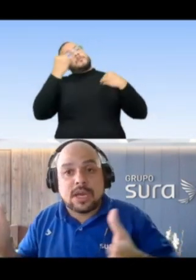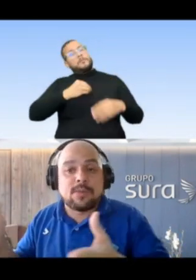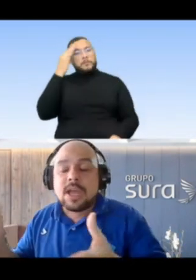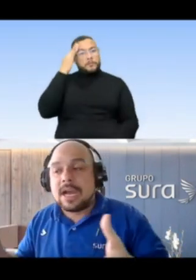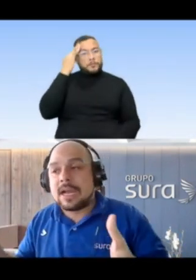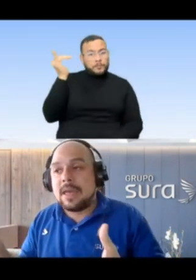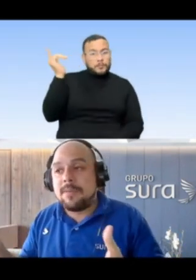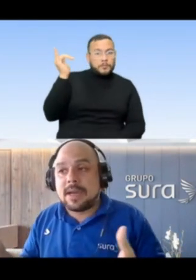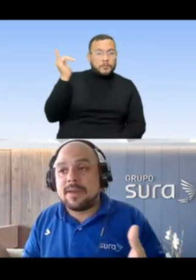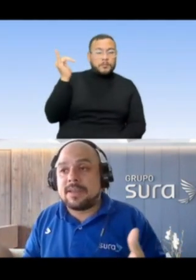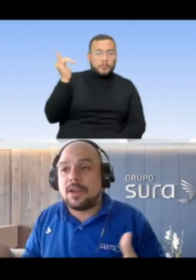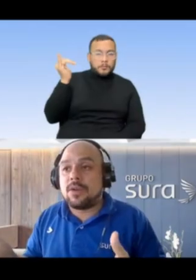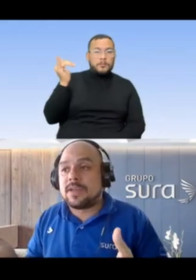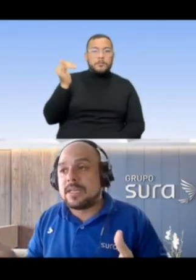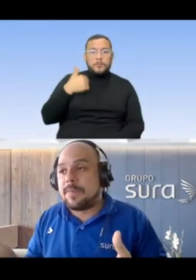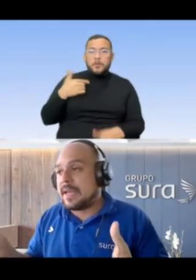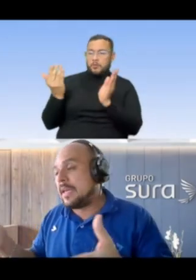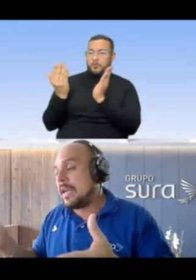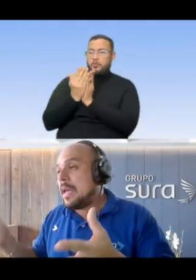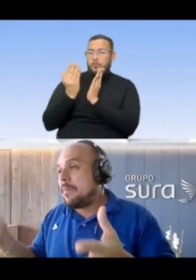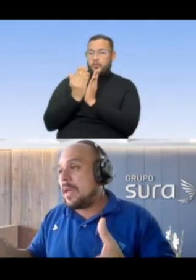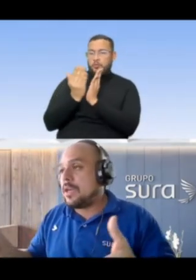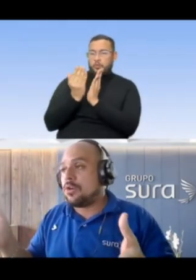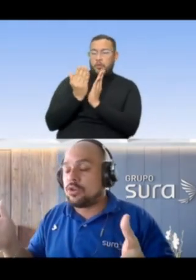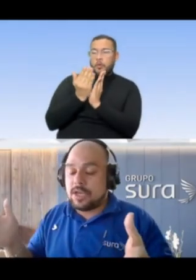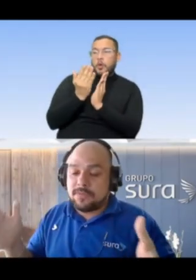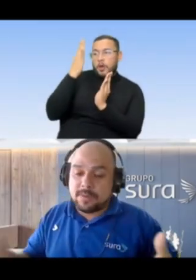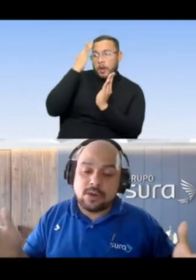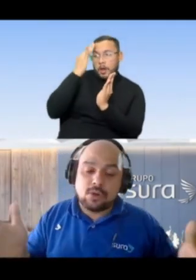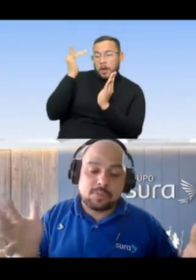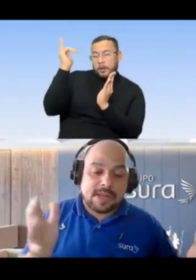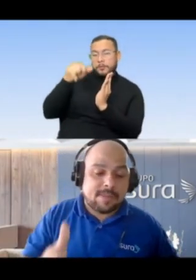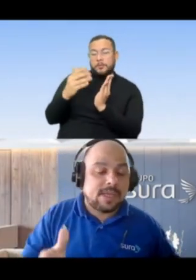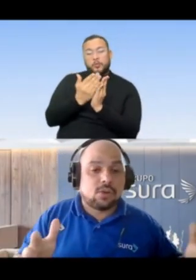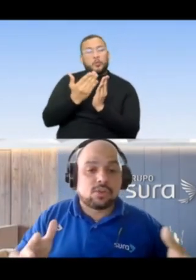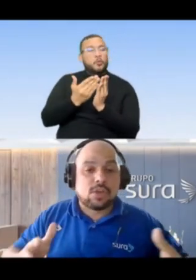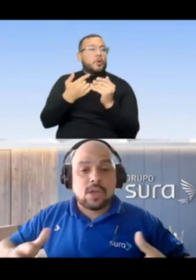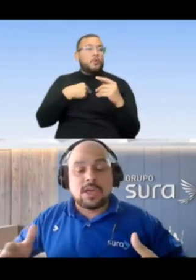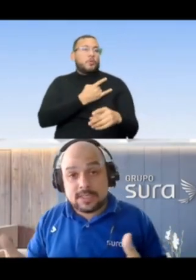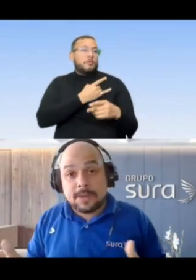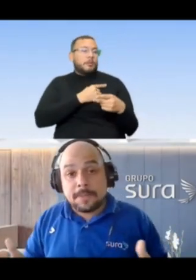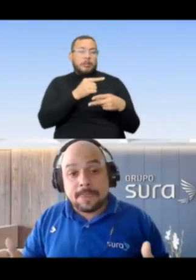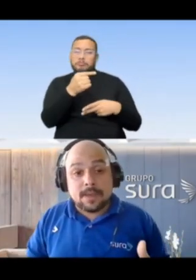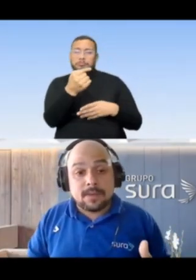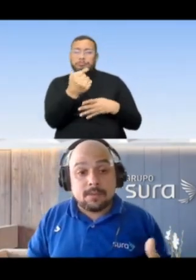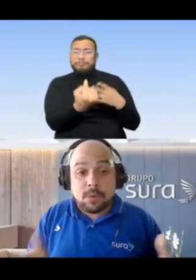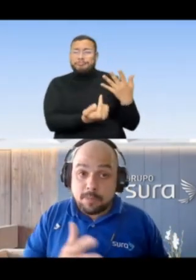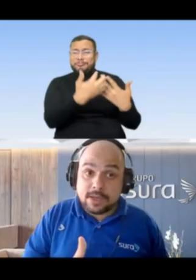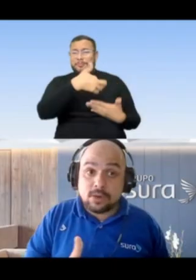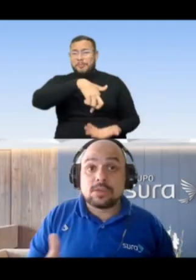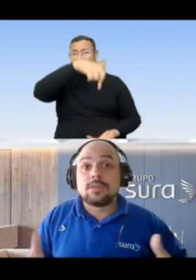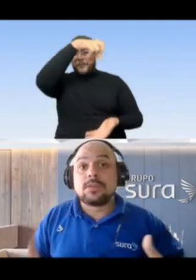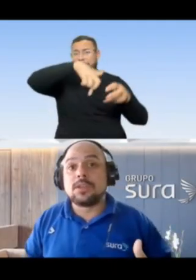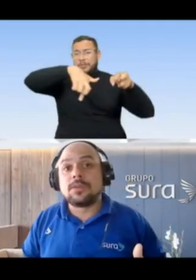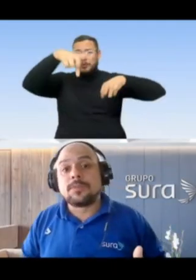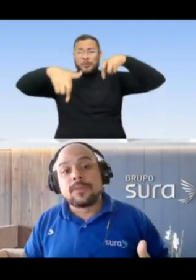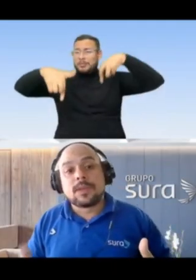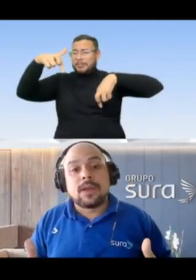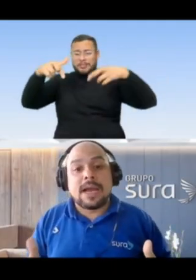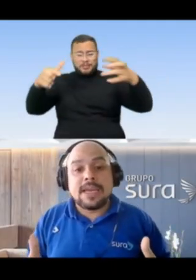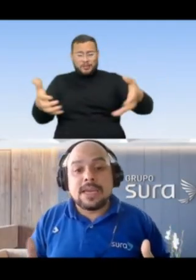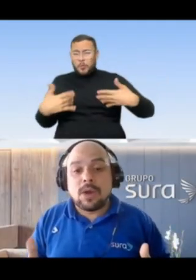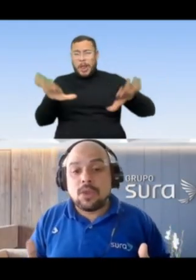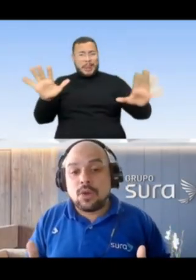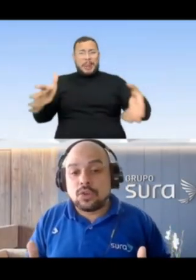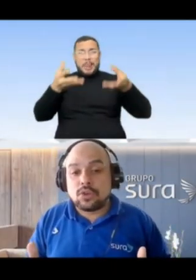si es que estudiamos académicamente en la universidad para ser médicos, enfermeros, paramédicos, sí, bomberos, ¿sí o